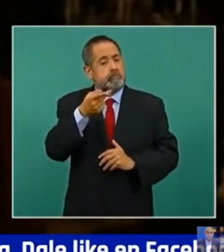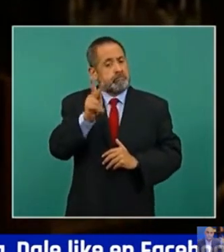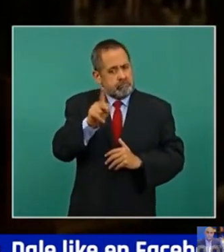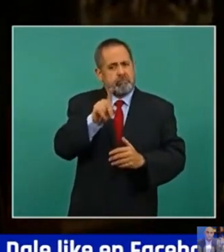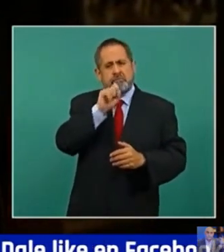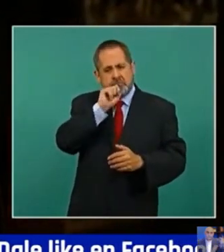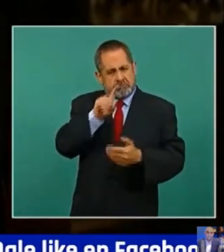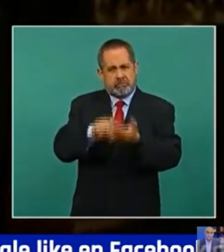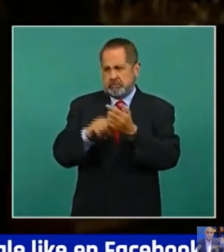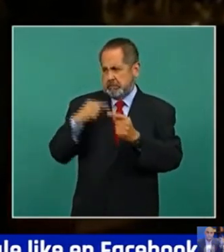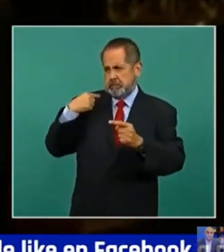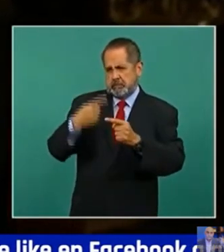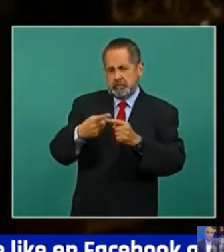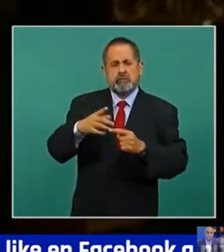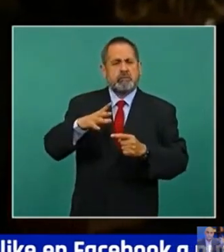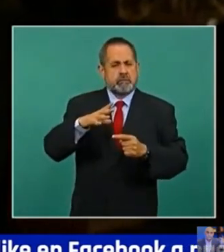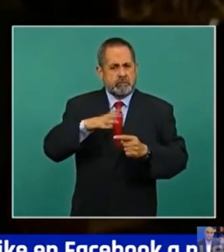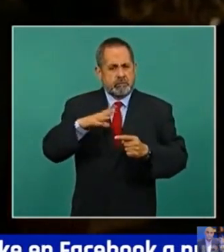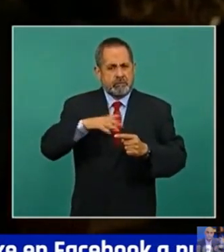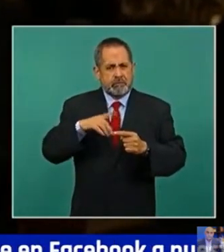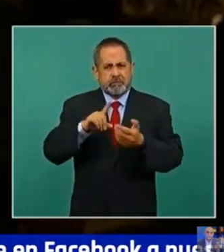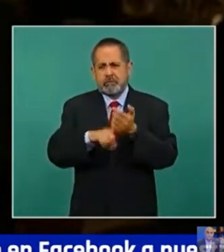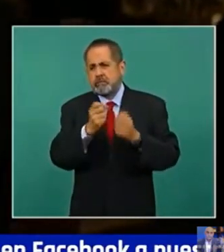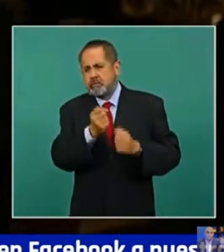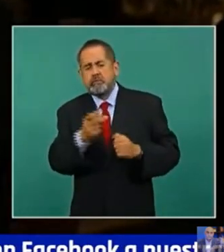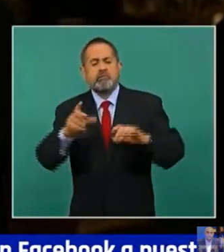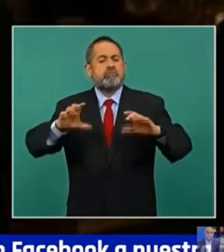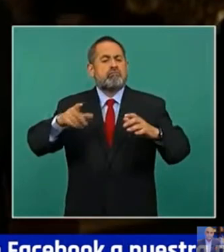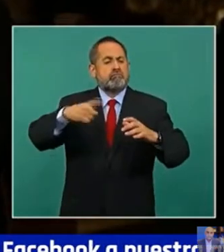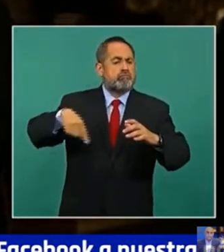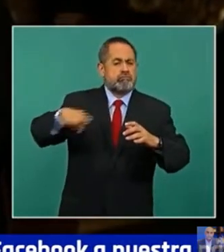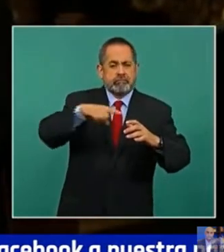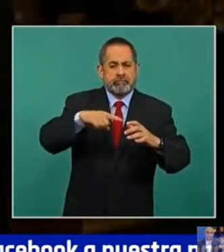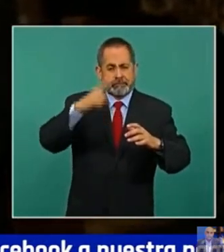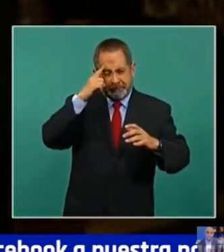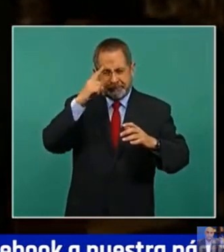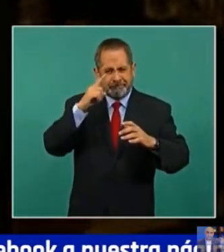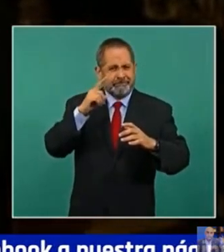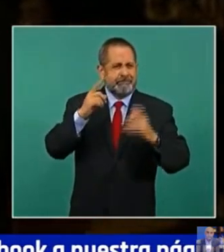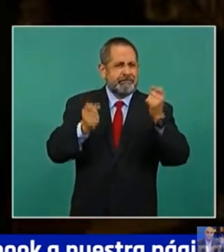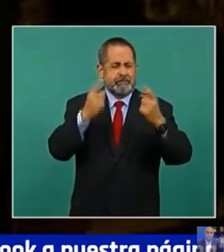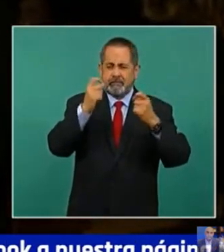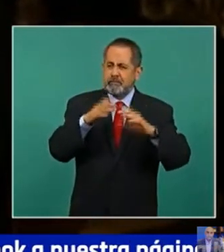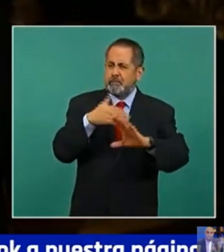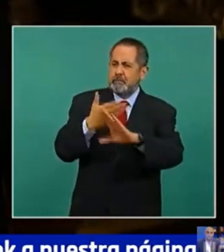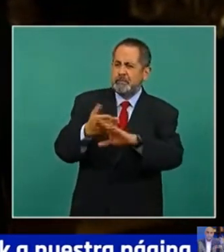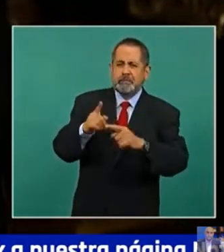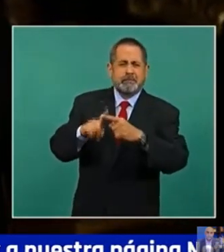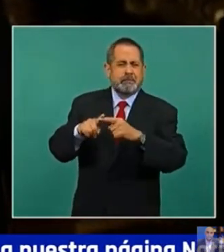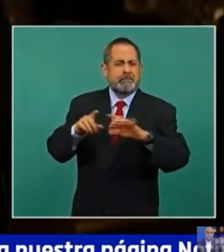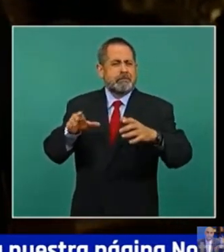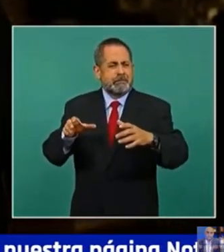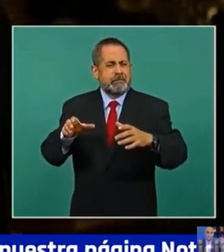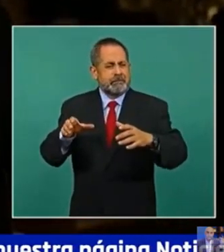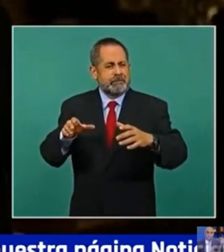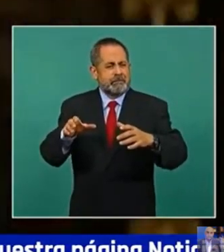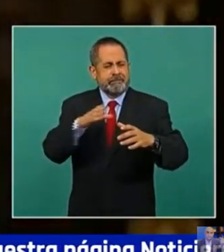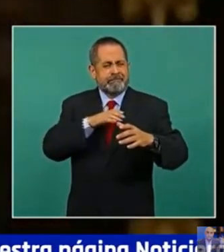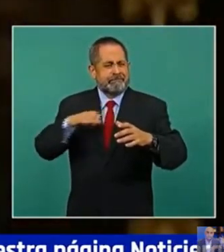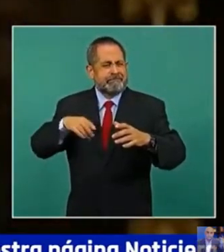más recientes se cometieron contra el sentimiento religioso cristiano de gran parte del pueblo